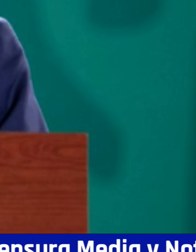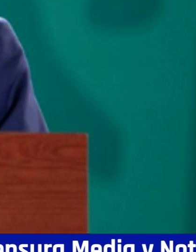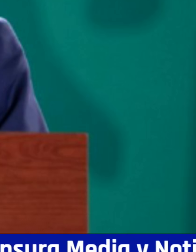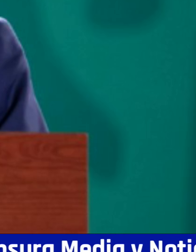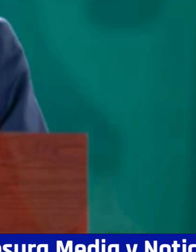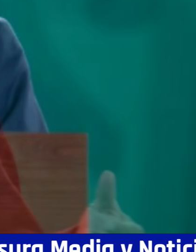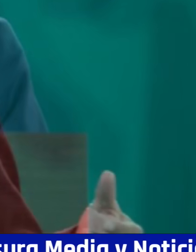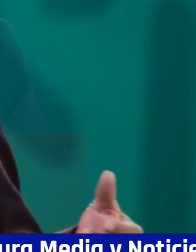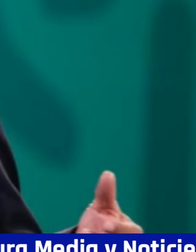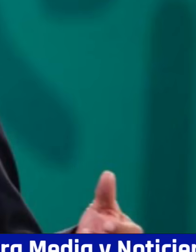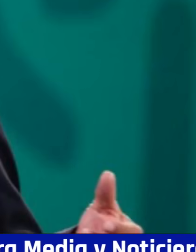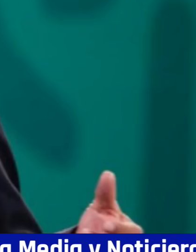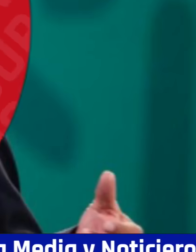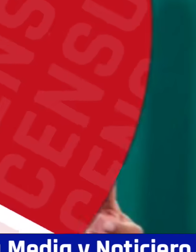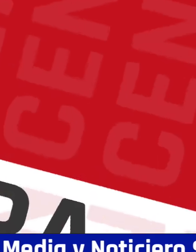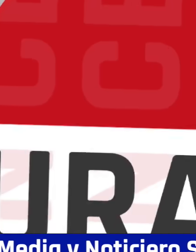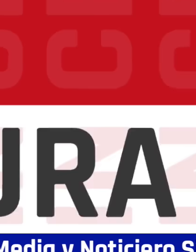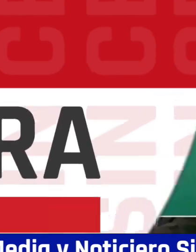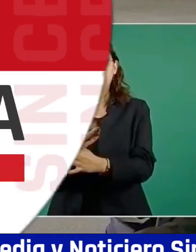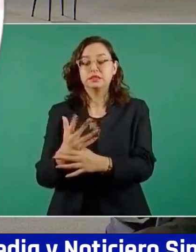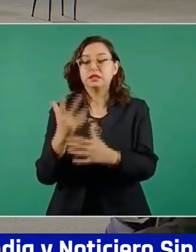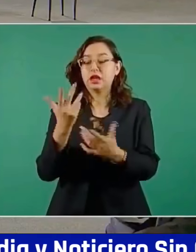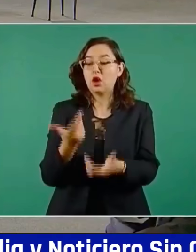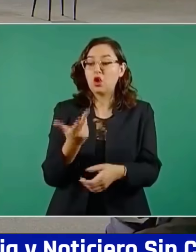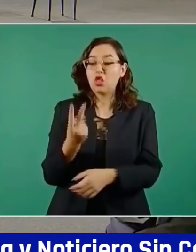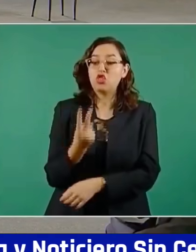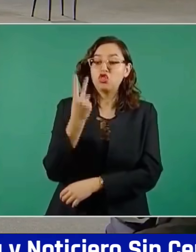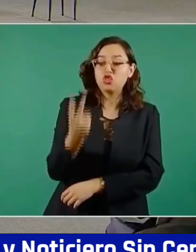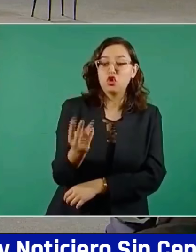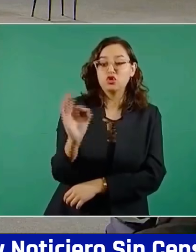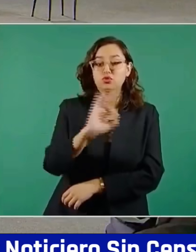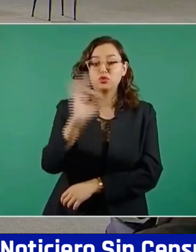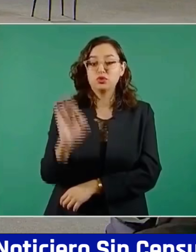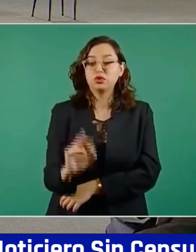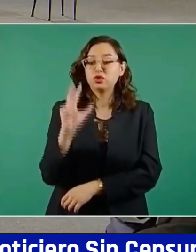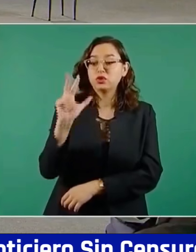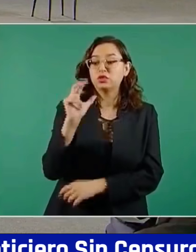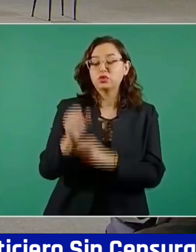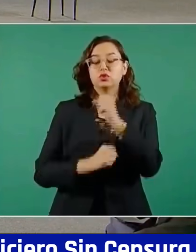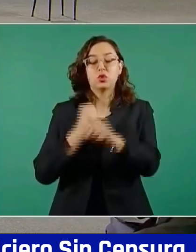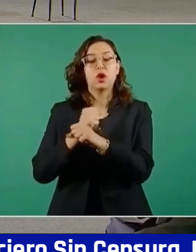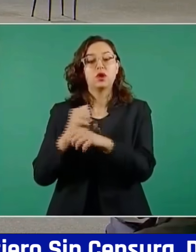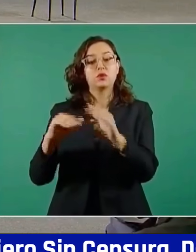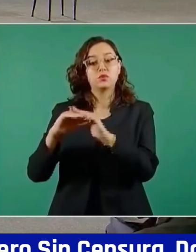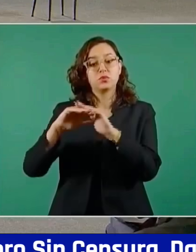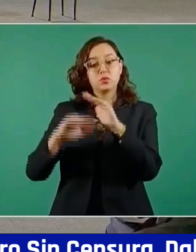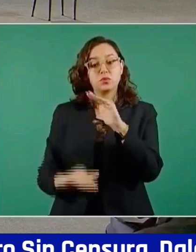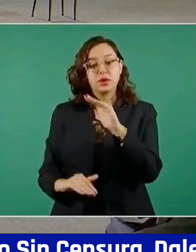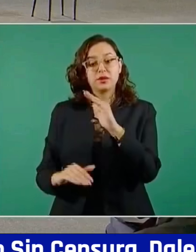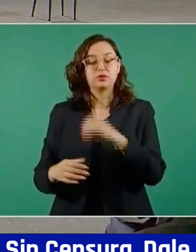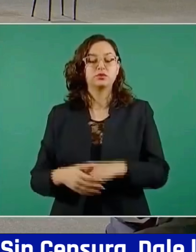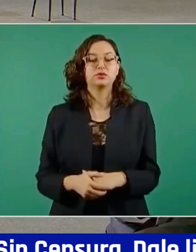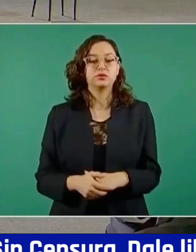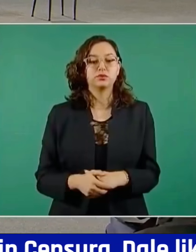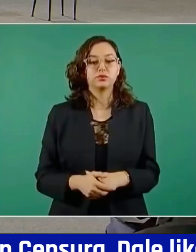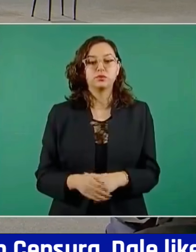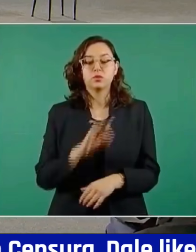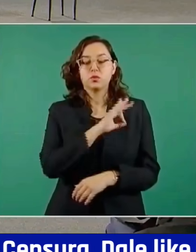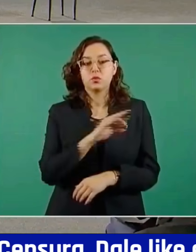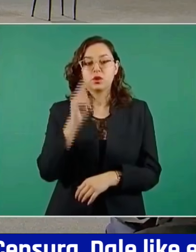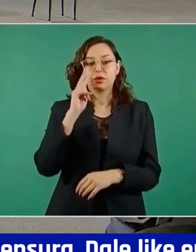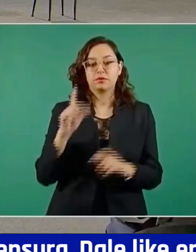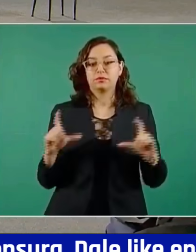que apenas el 2% de los hospitalizados son menores de 18 años. Vemos ahí en la gráfica del pastel,